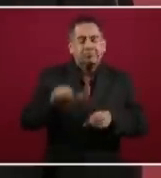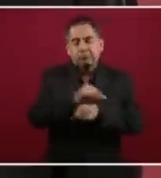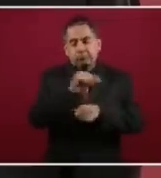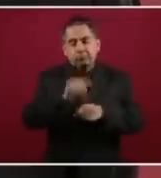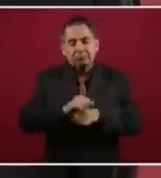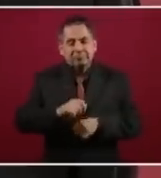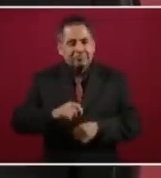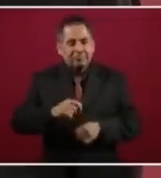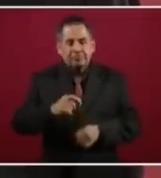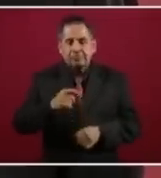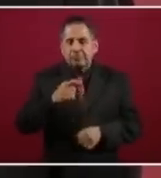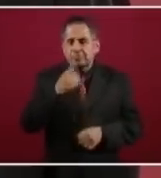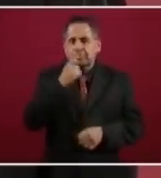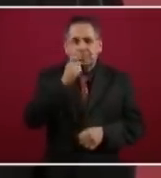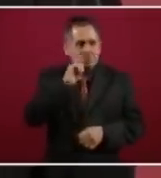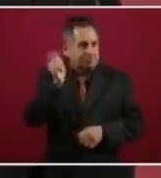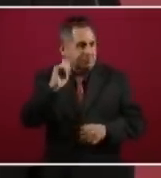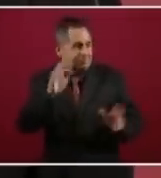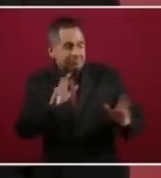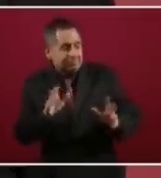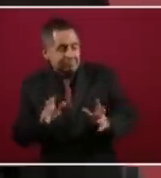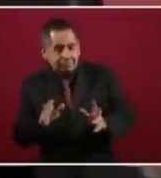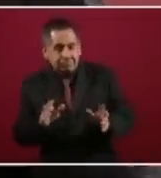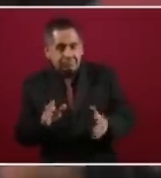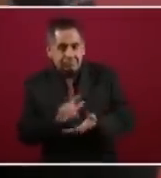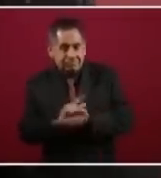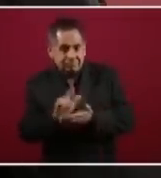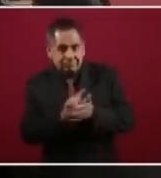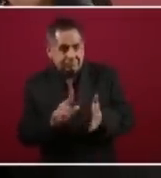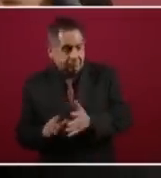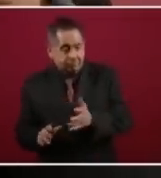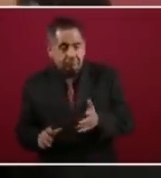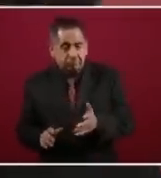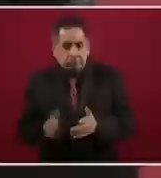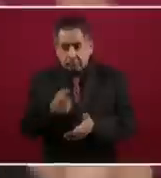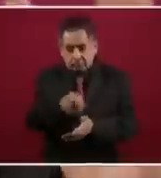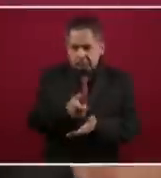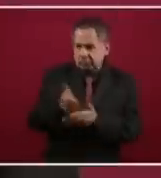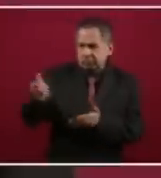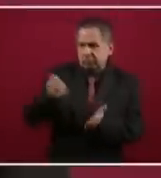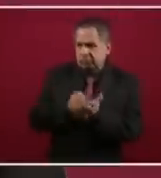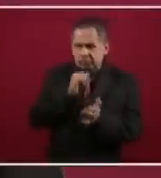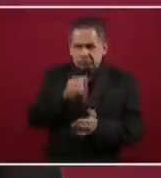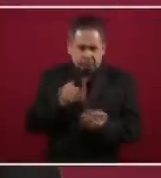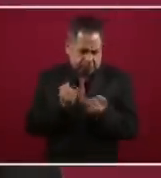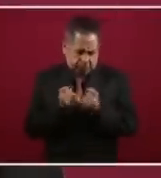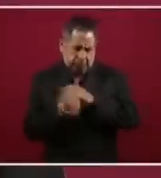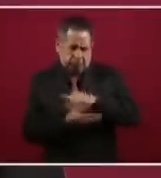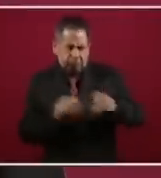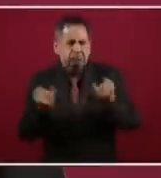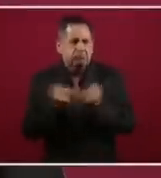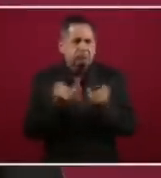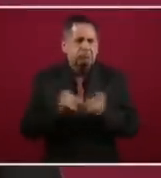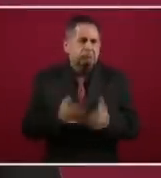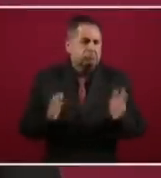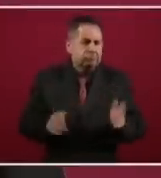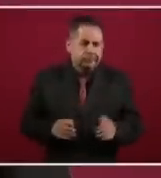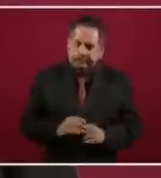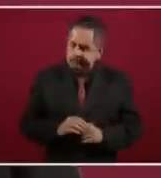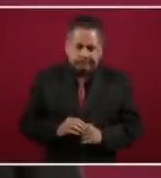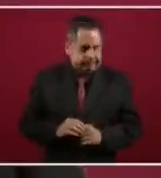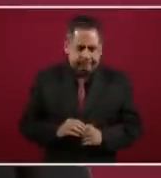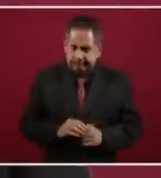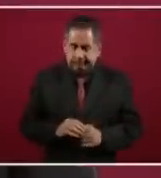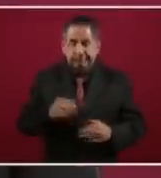¿Qué será el problema? Claro que todos tenemos que cumplir con nuestras obligaciones,